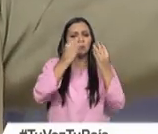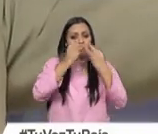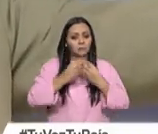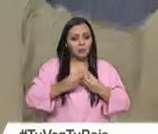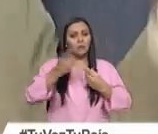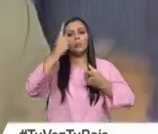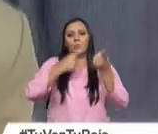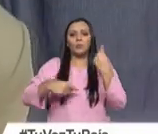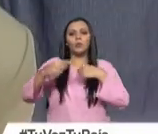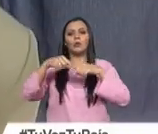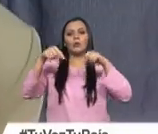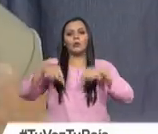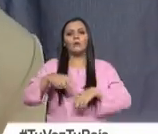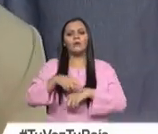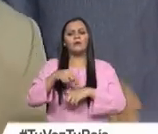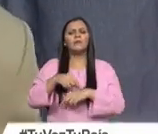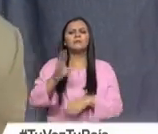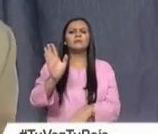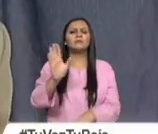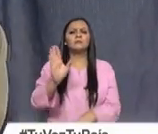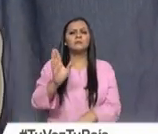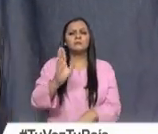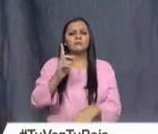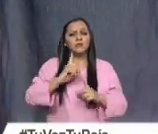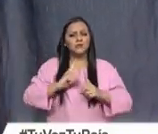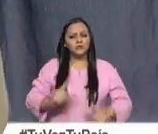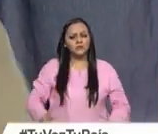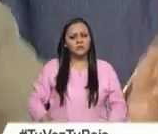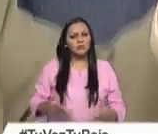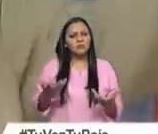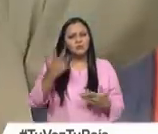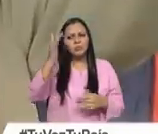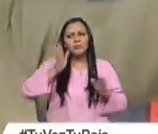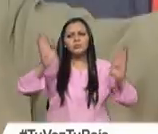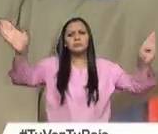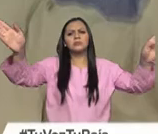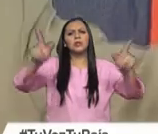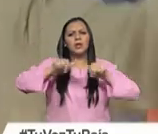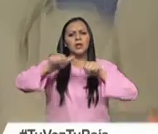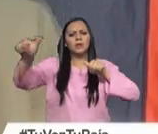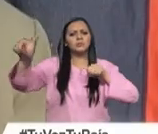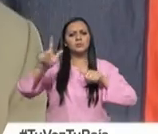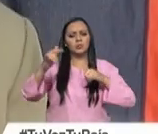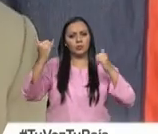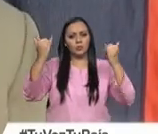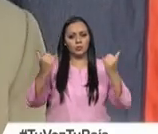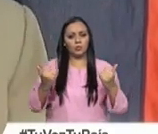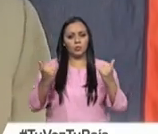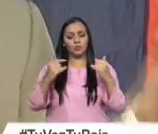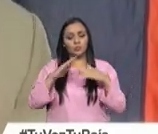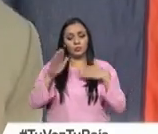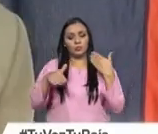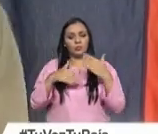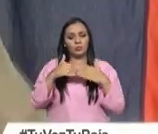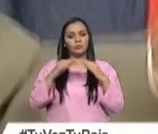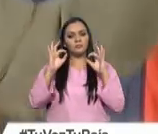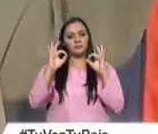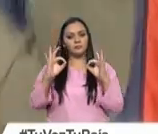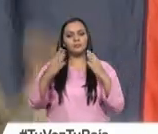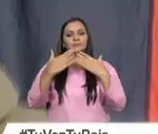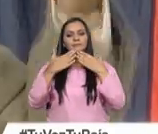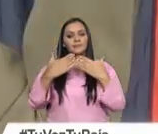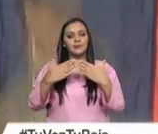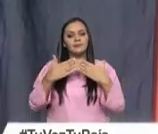tener transferencia para hacerse ver allá la salud? Aquí está todo, gracias